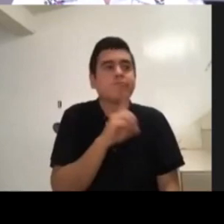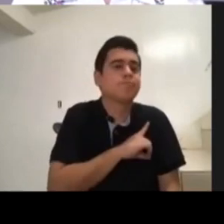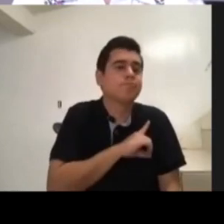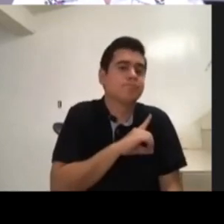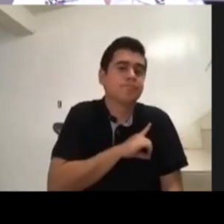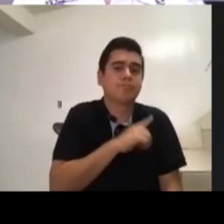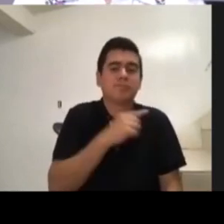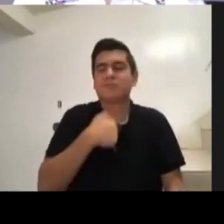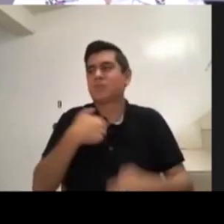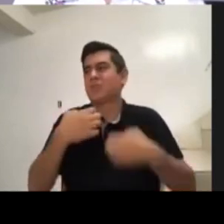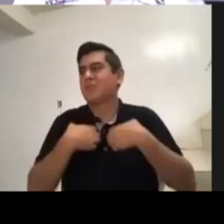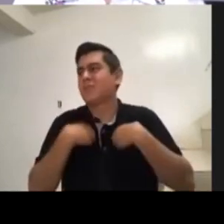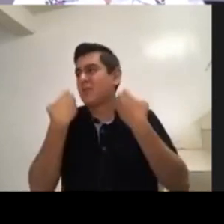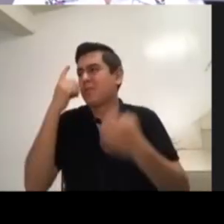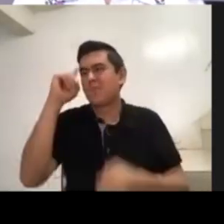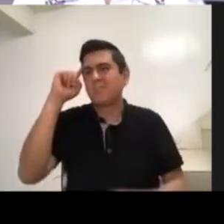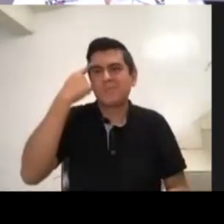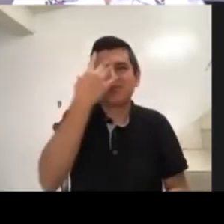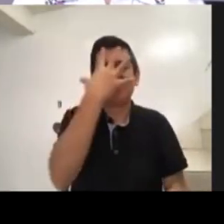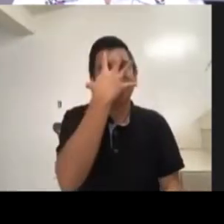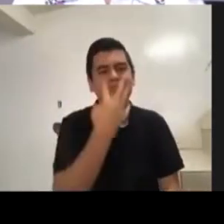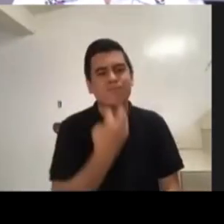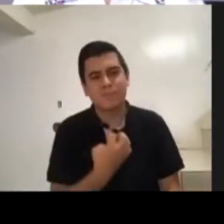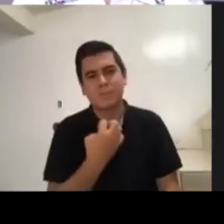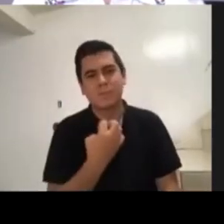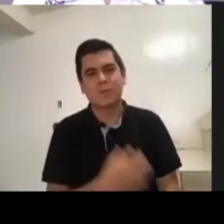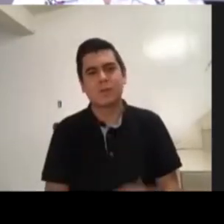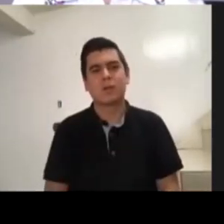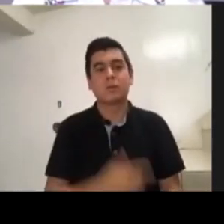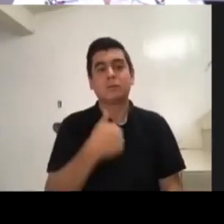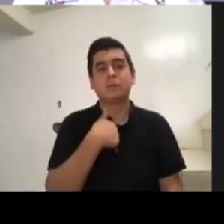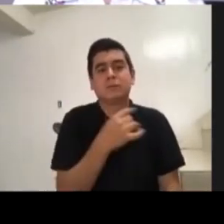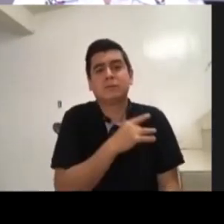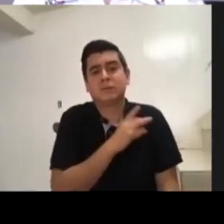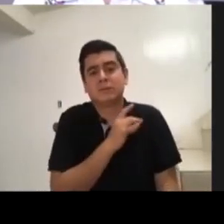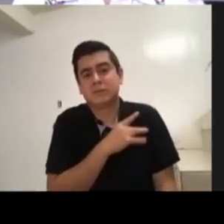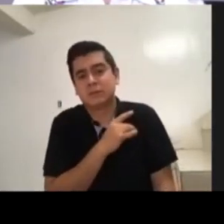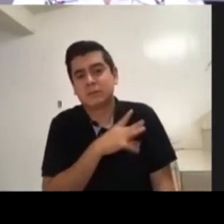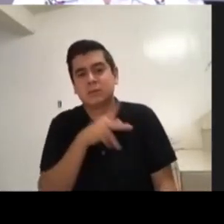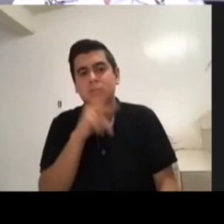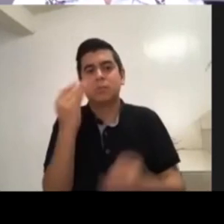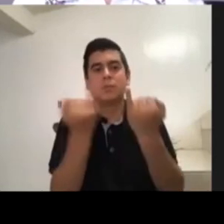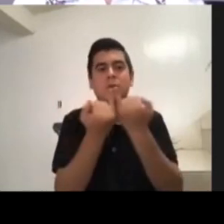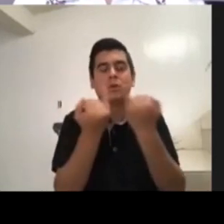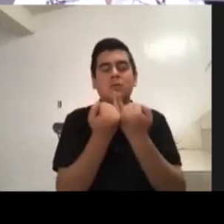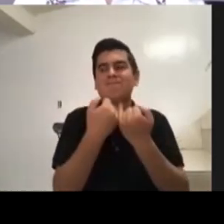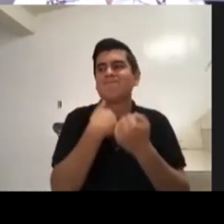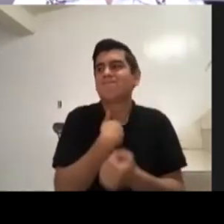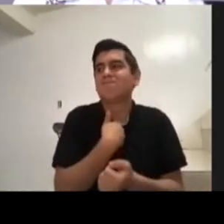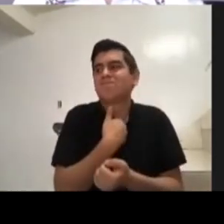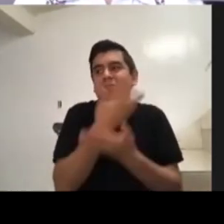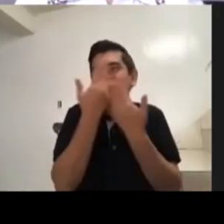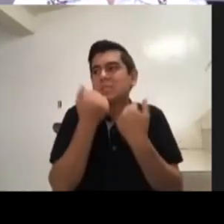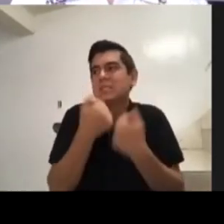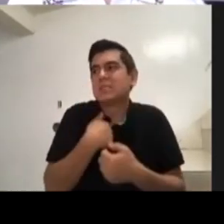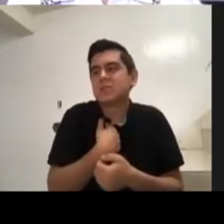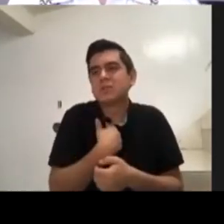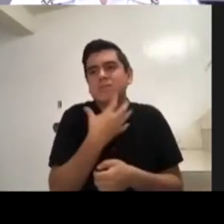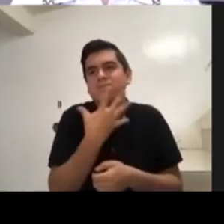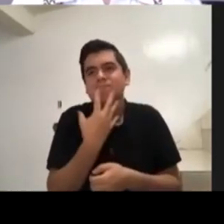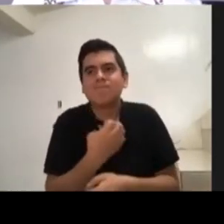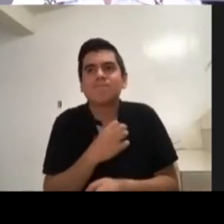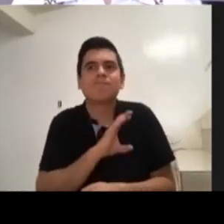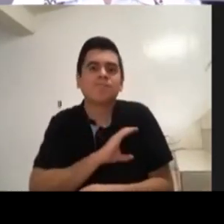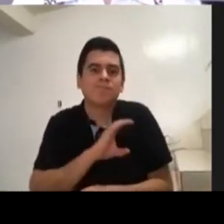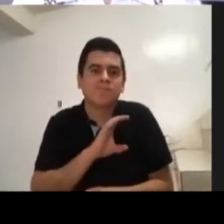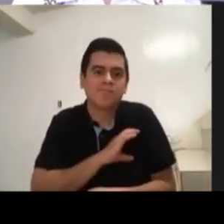de tristeza, de miedo, pero también de compasión. Y algo que es luminoso,